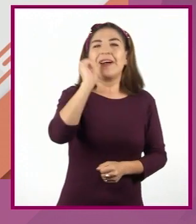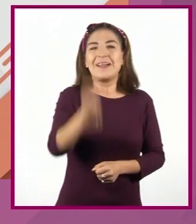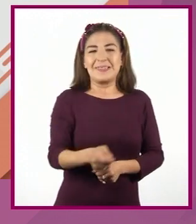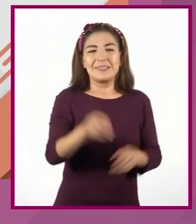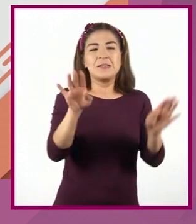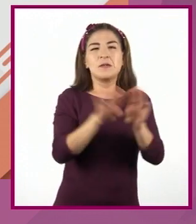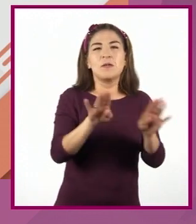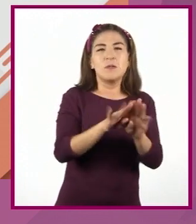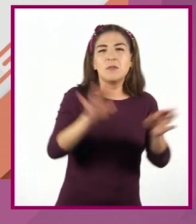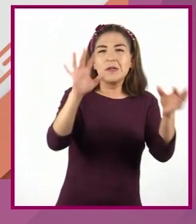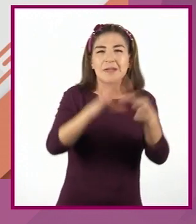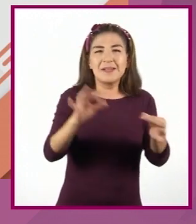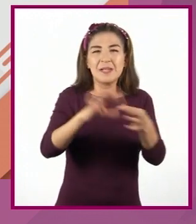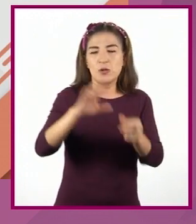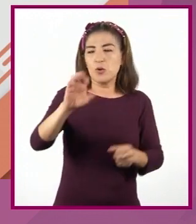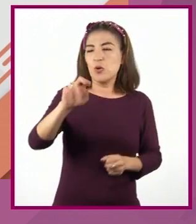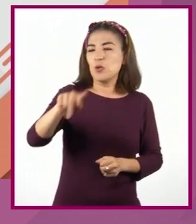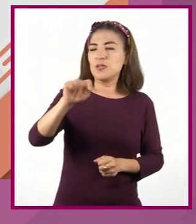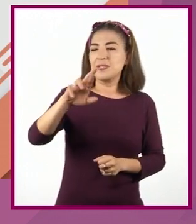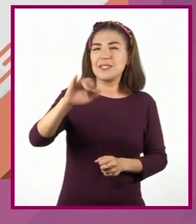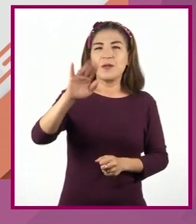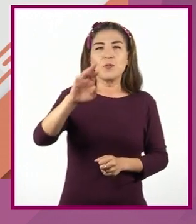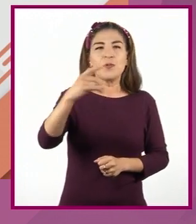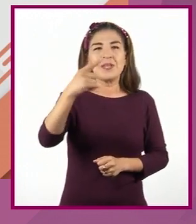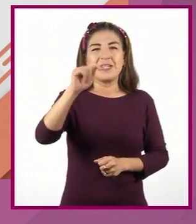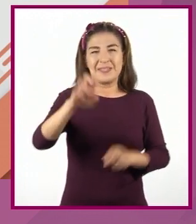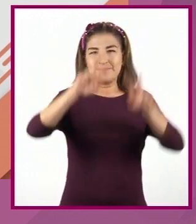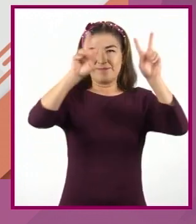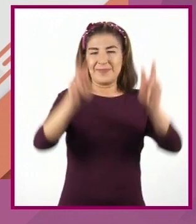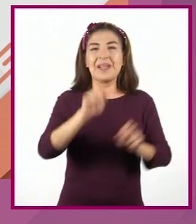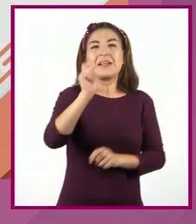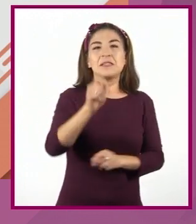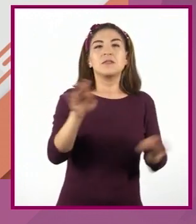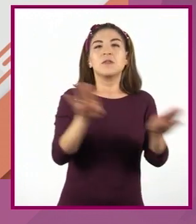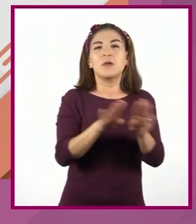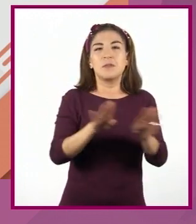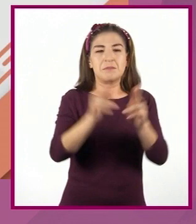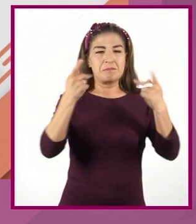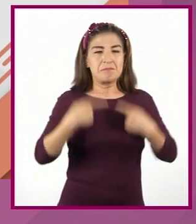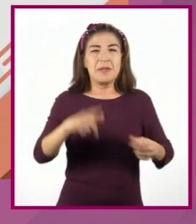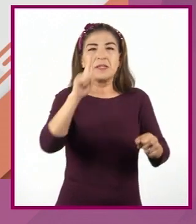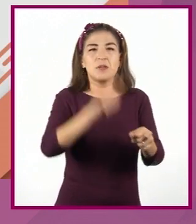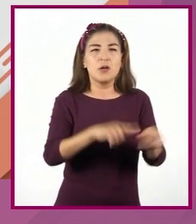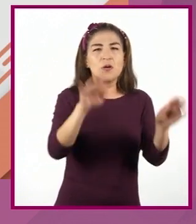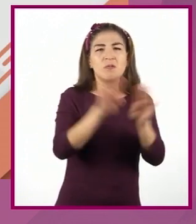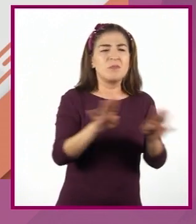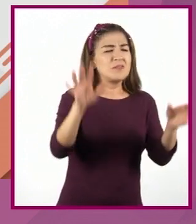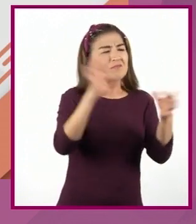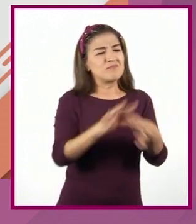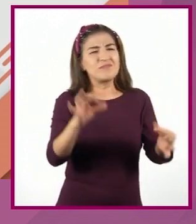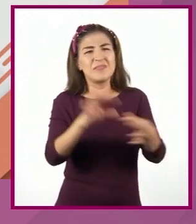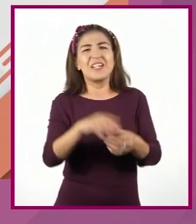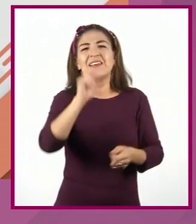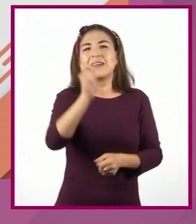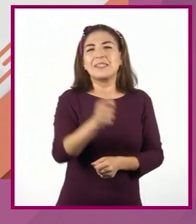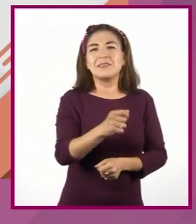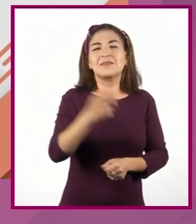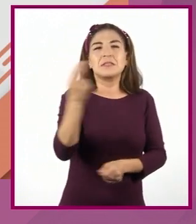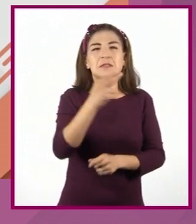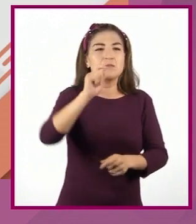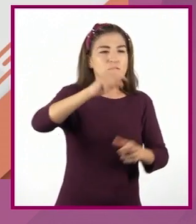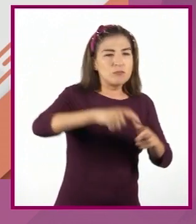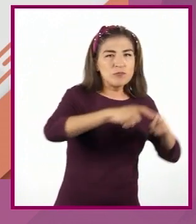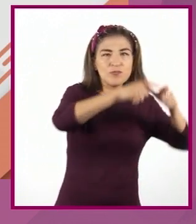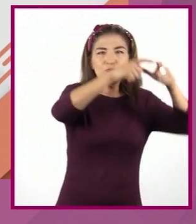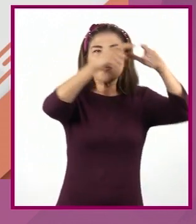y él narra el intento de Pritchard, el personaje, por abordar desesperadamente una de las naves